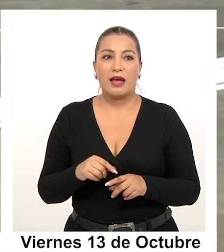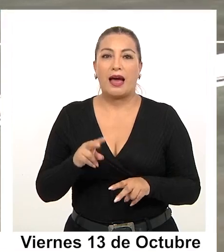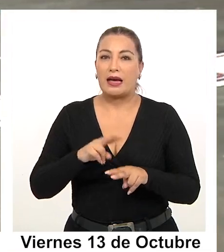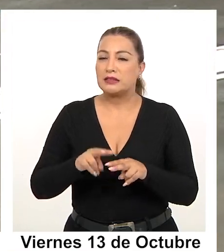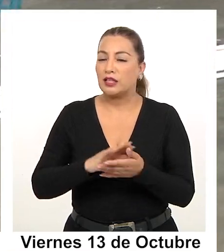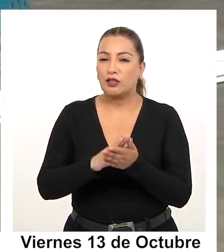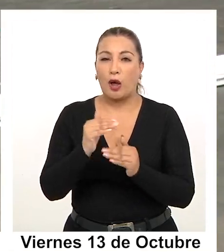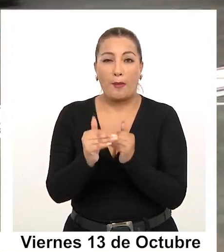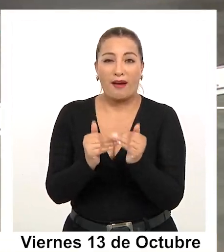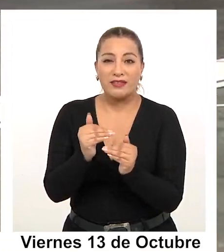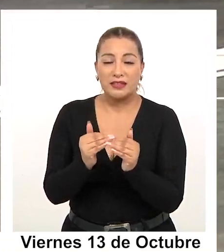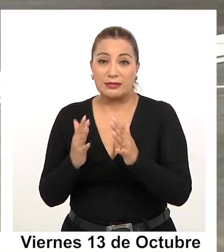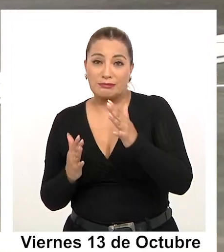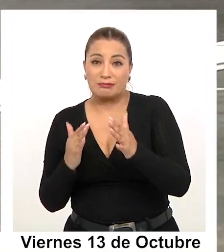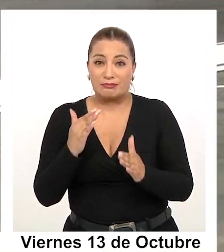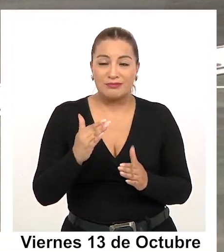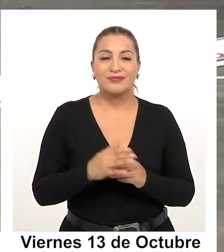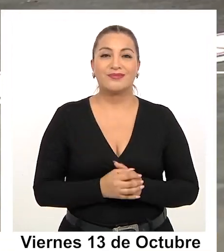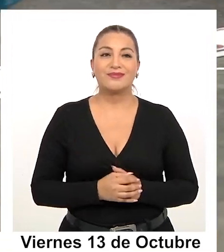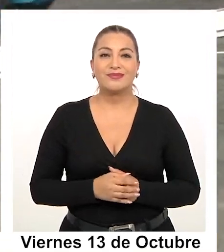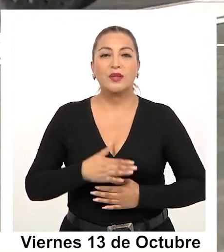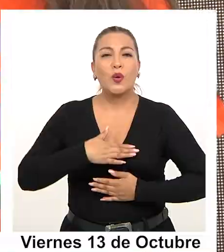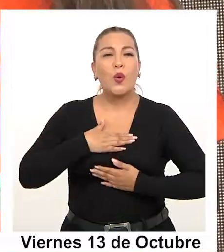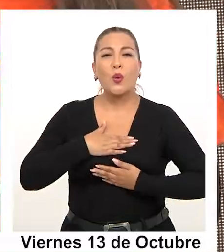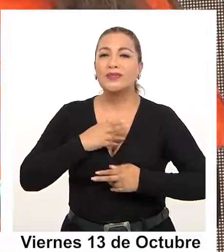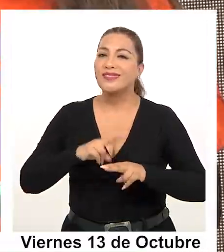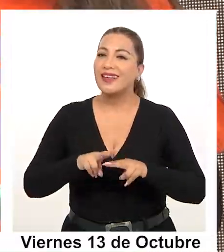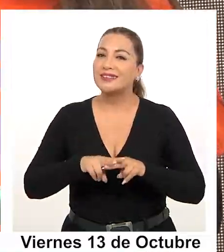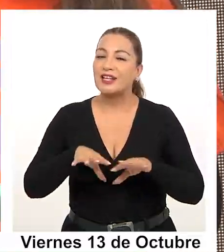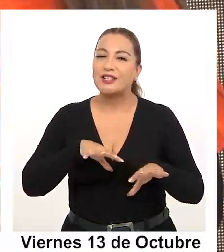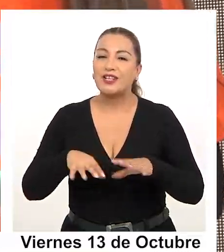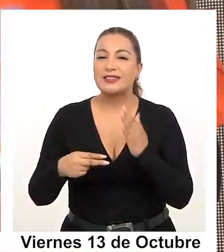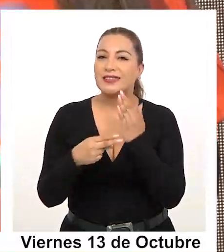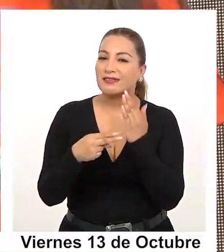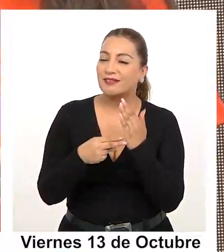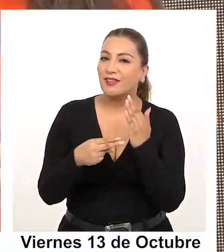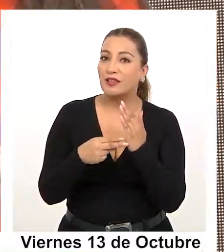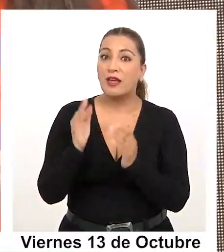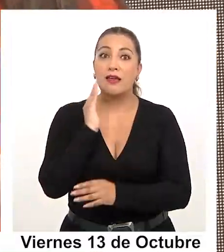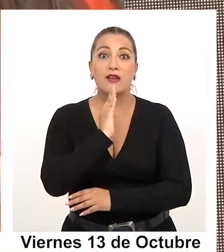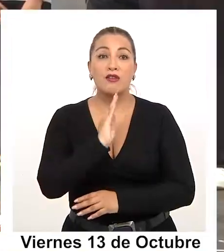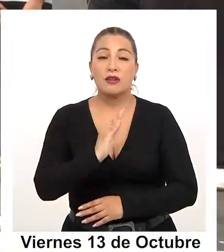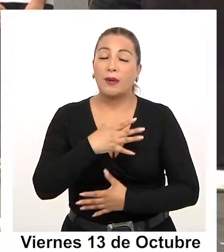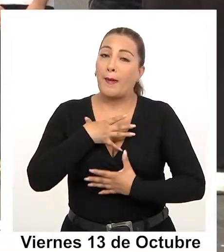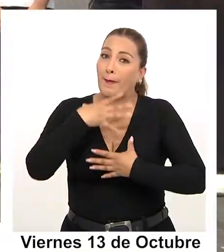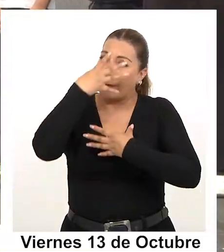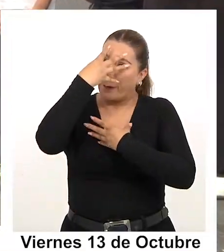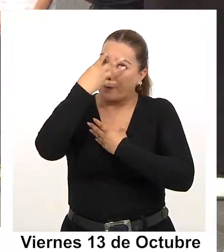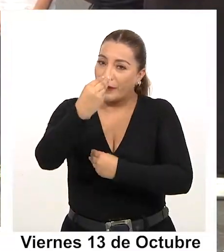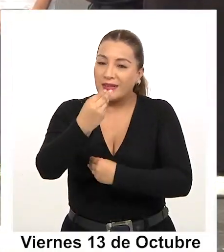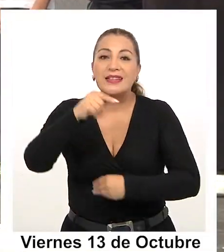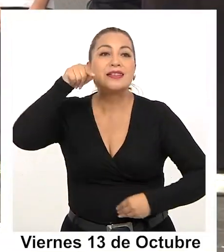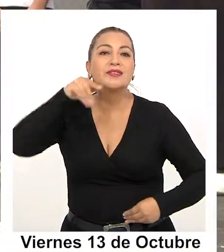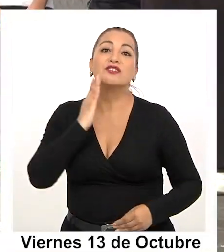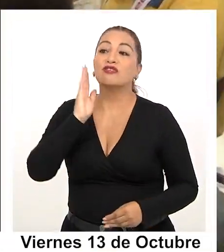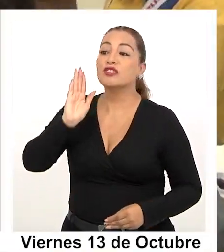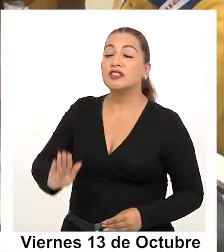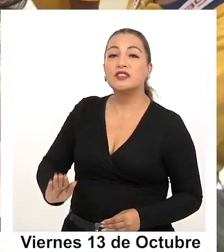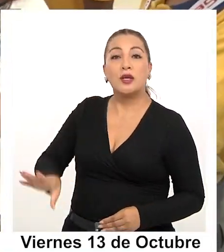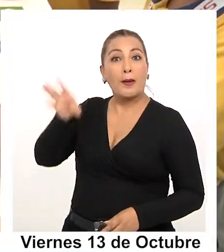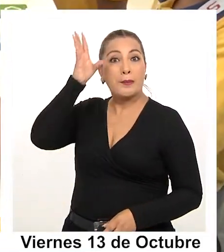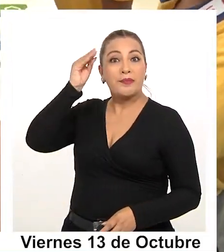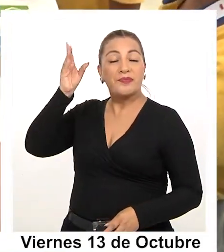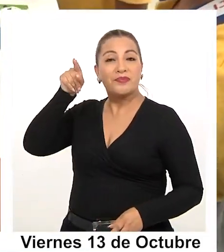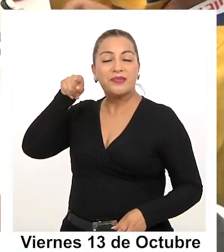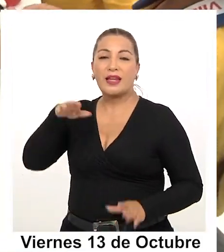avance. Un gusto por la innovación y la tecnología que estos niños van incorporando desde pequeños y así